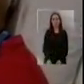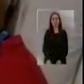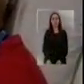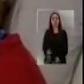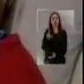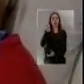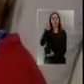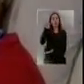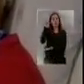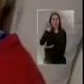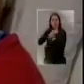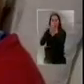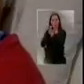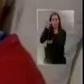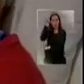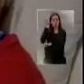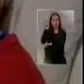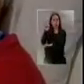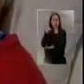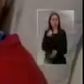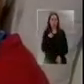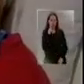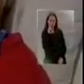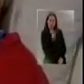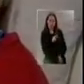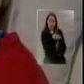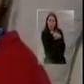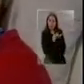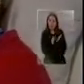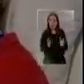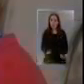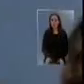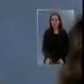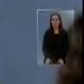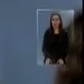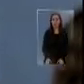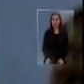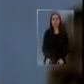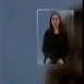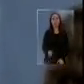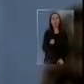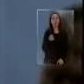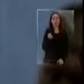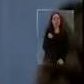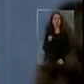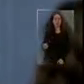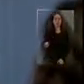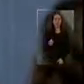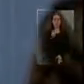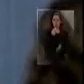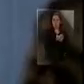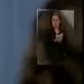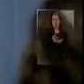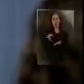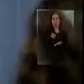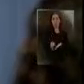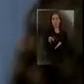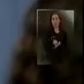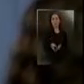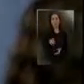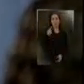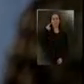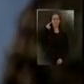Está la Coca-Cola entera. Ah, yo vi la mitad. Que ella se sale de dieta. Es reiterativo en